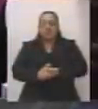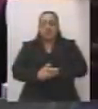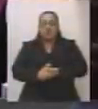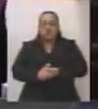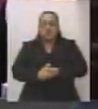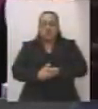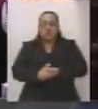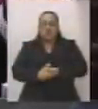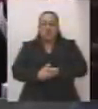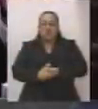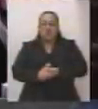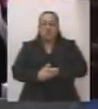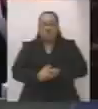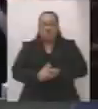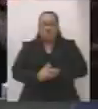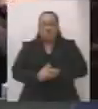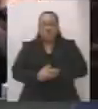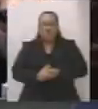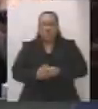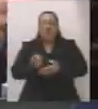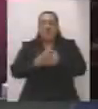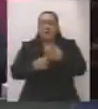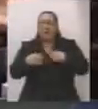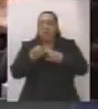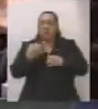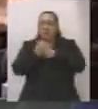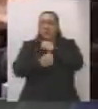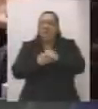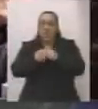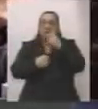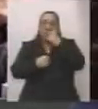que hace unos cuantos años